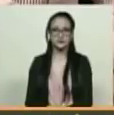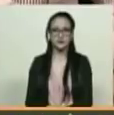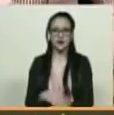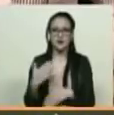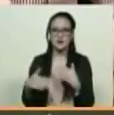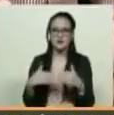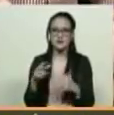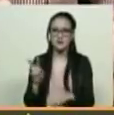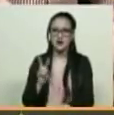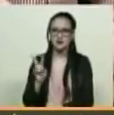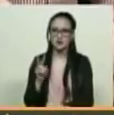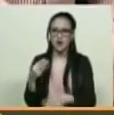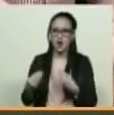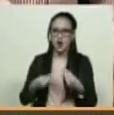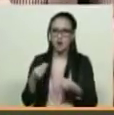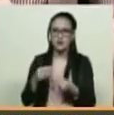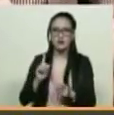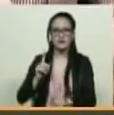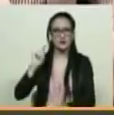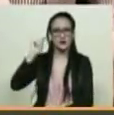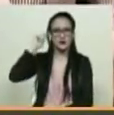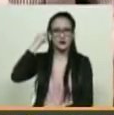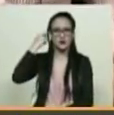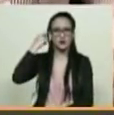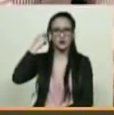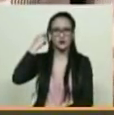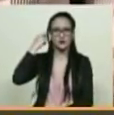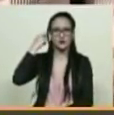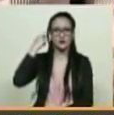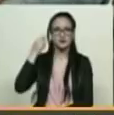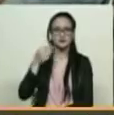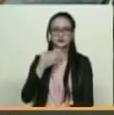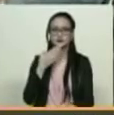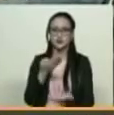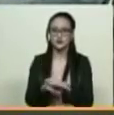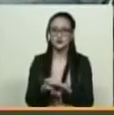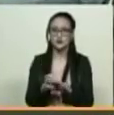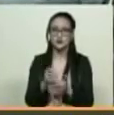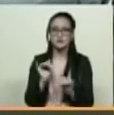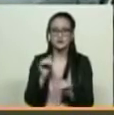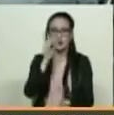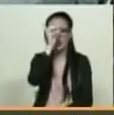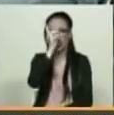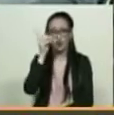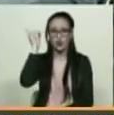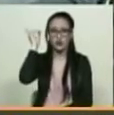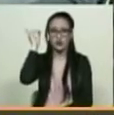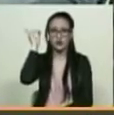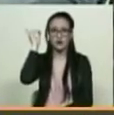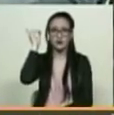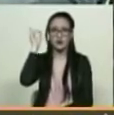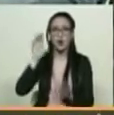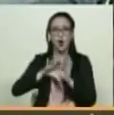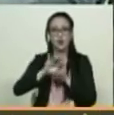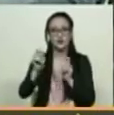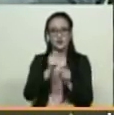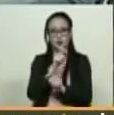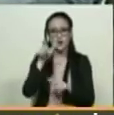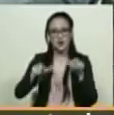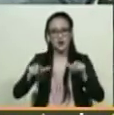proceso electoral, debemos recordar que por solicitud del constituyente Diosdado Cabello Rondón a la Asamblea